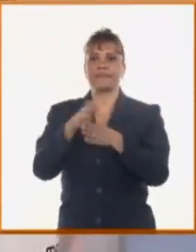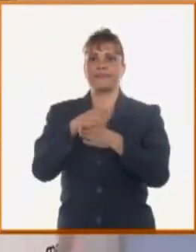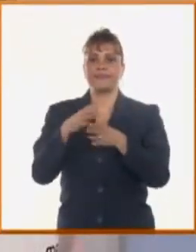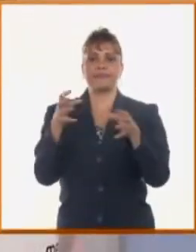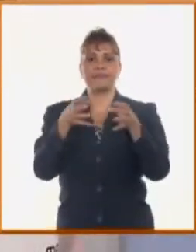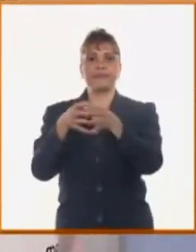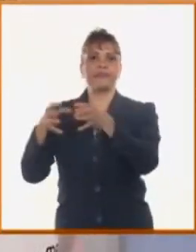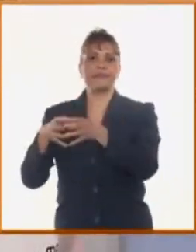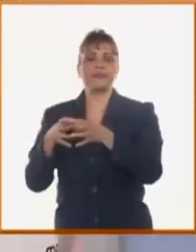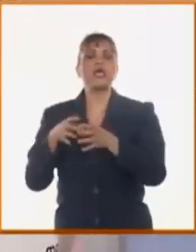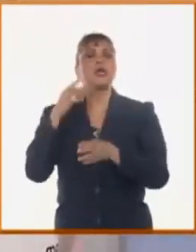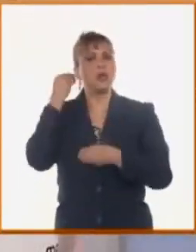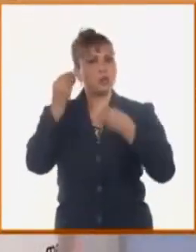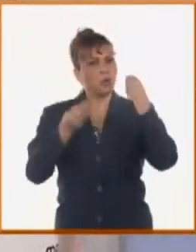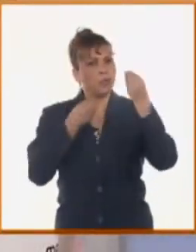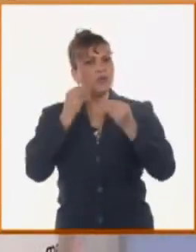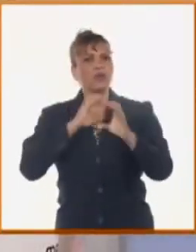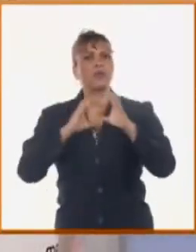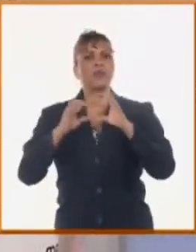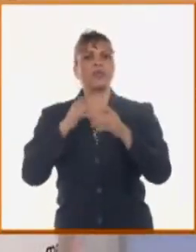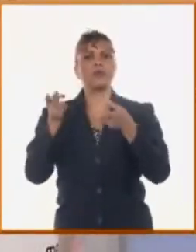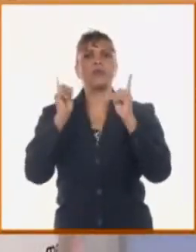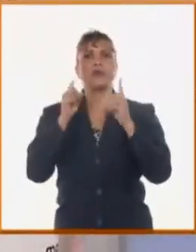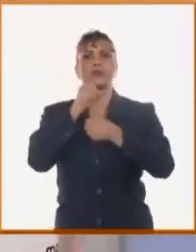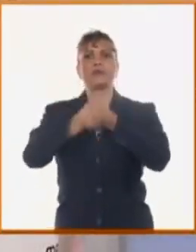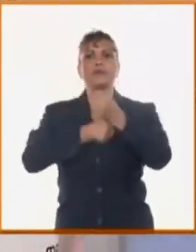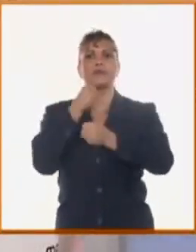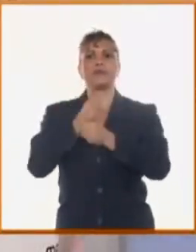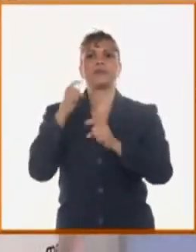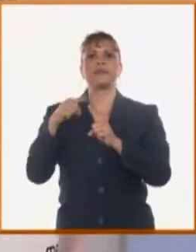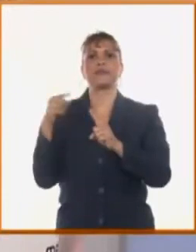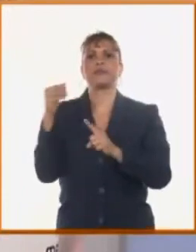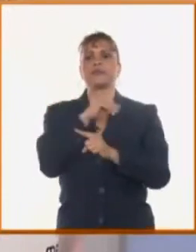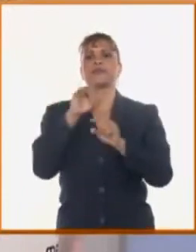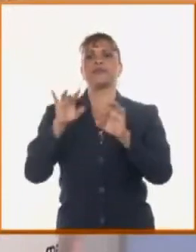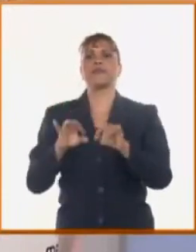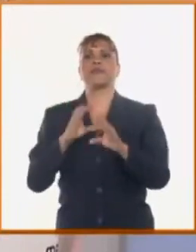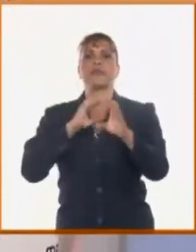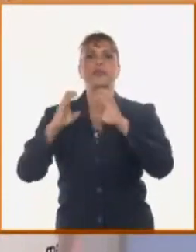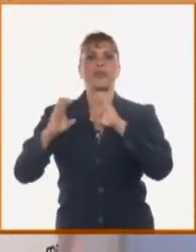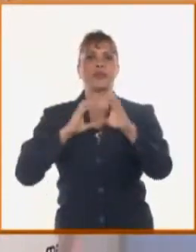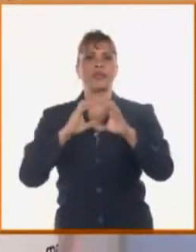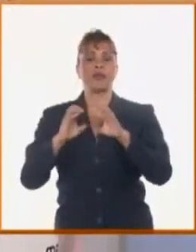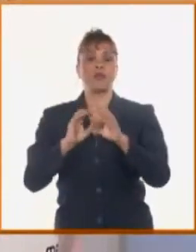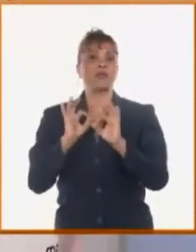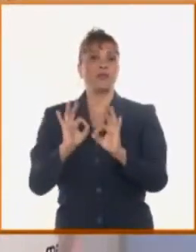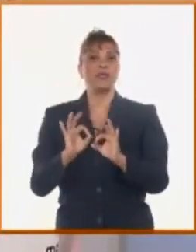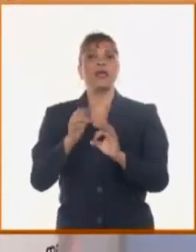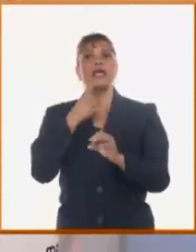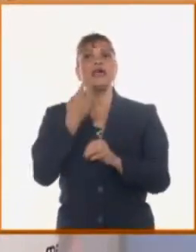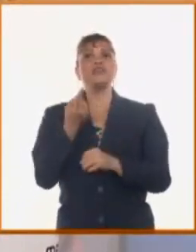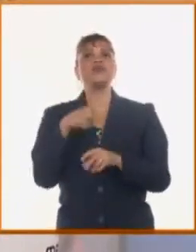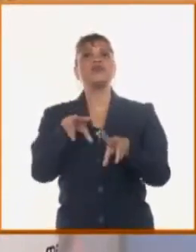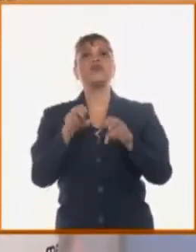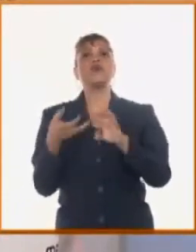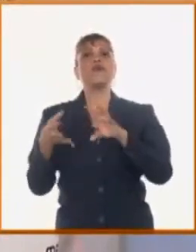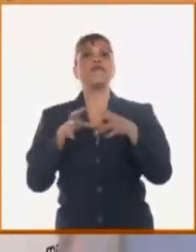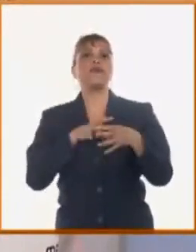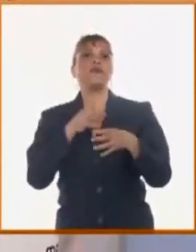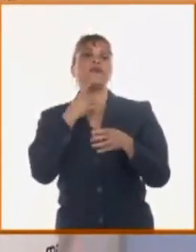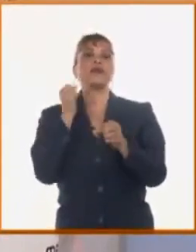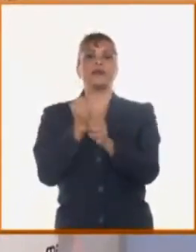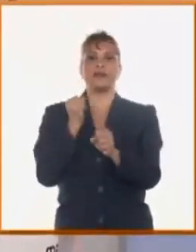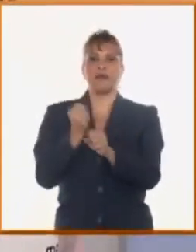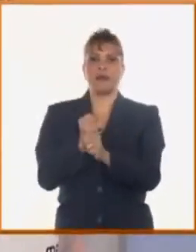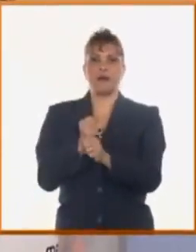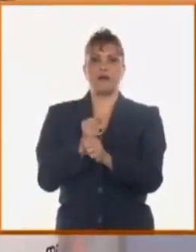comunicación política basada en el uso de las tecnologías de la información y la comunicación abre no solo un nuevo horizonte funcional,